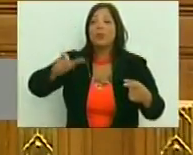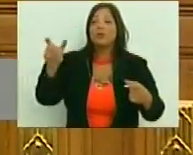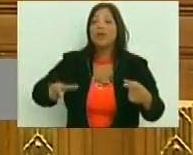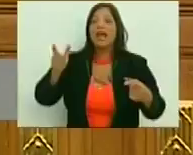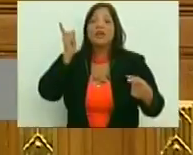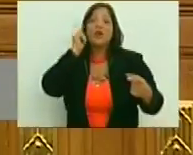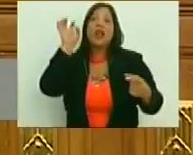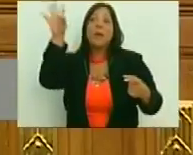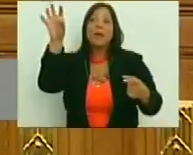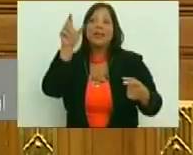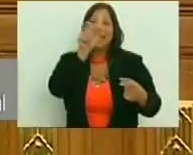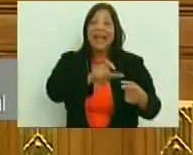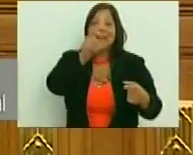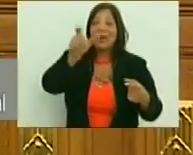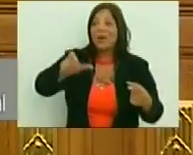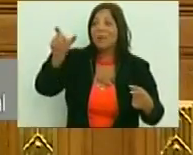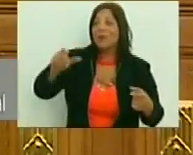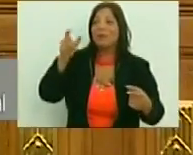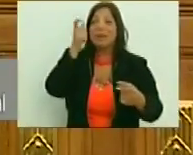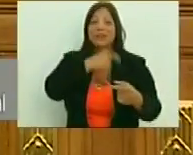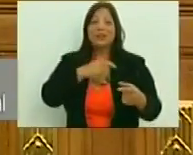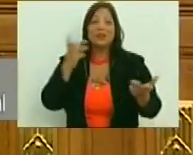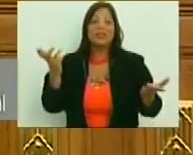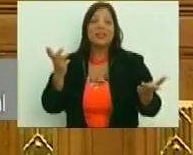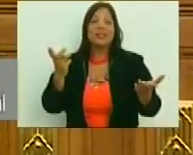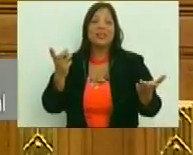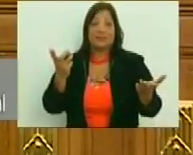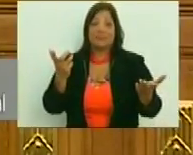hombre, muchacho.